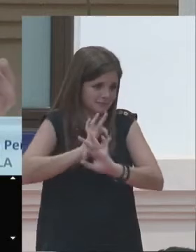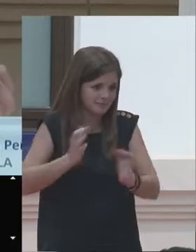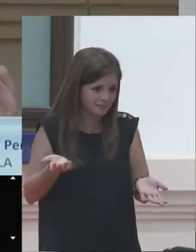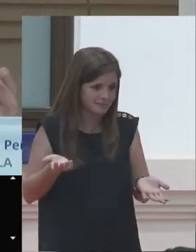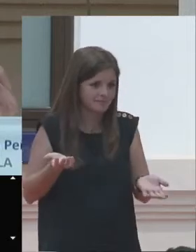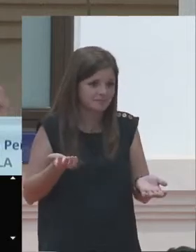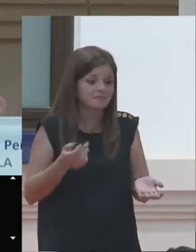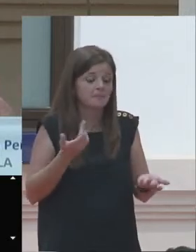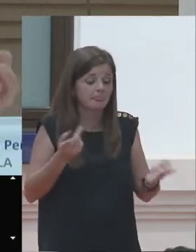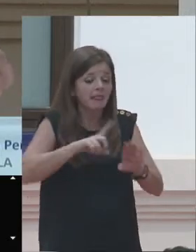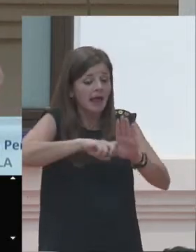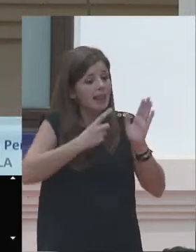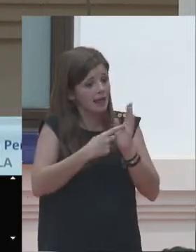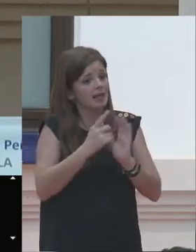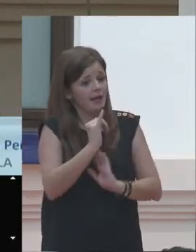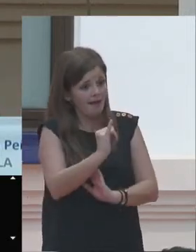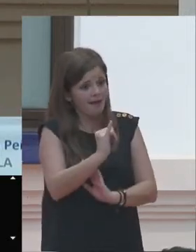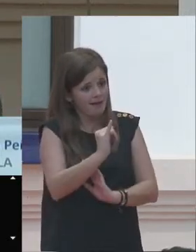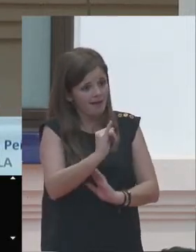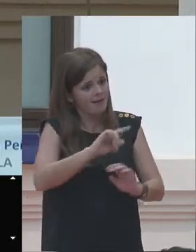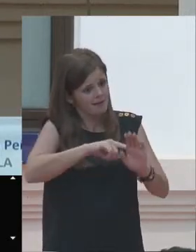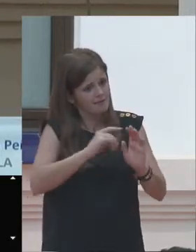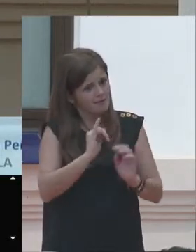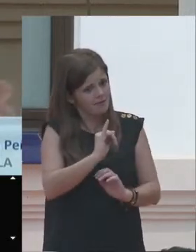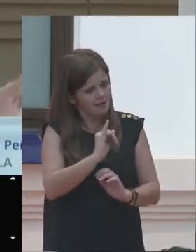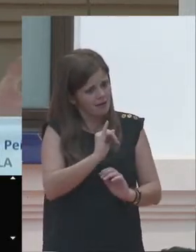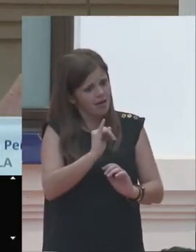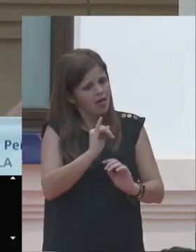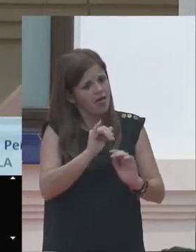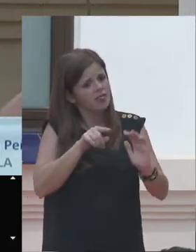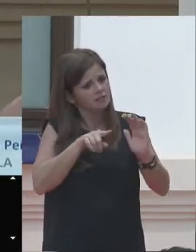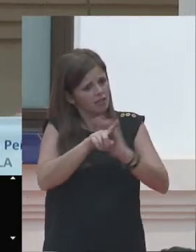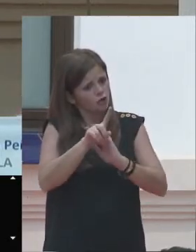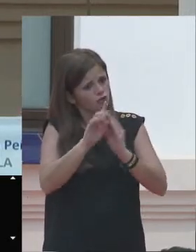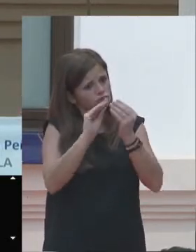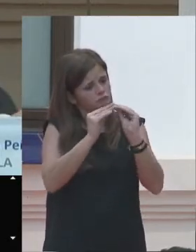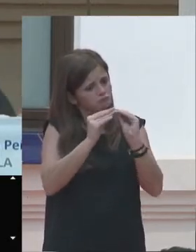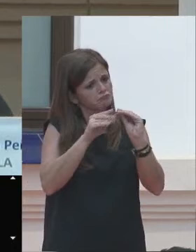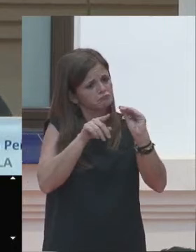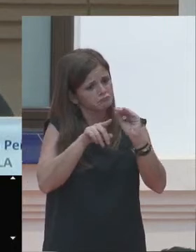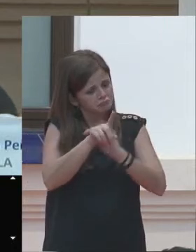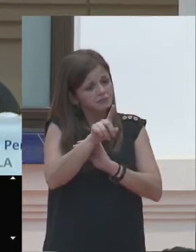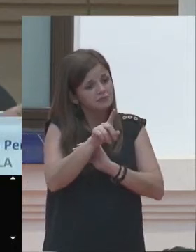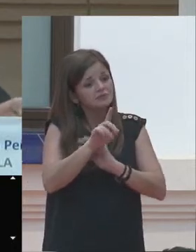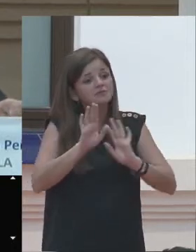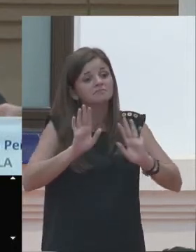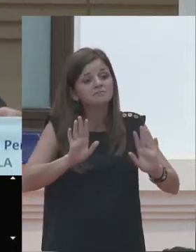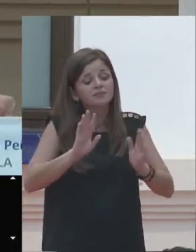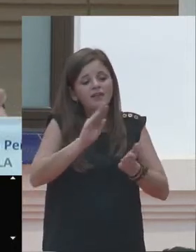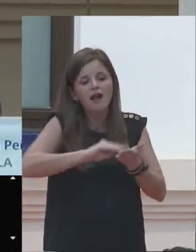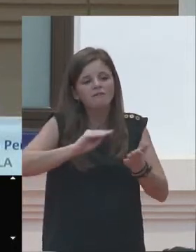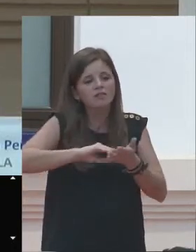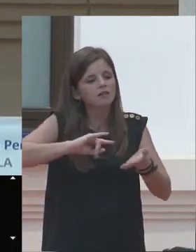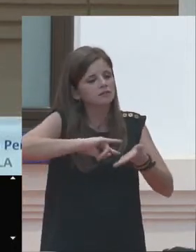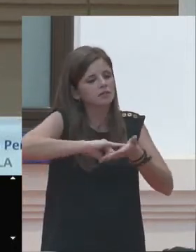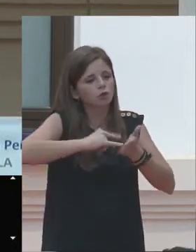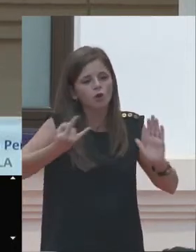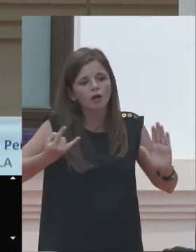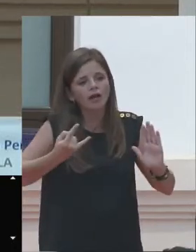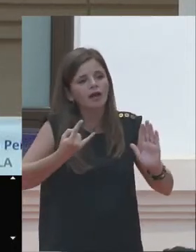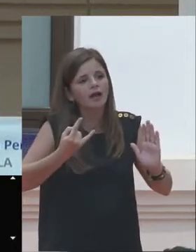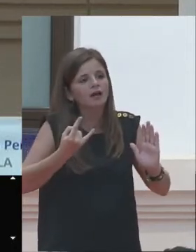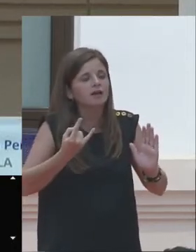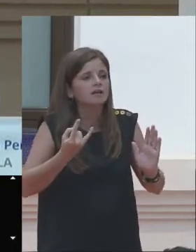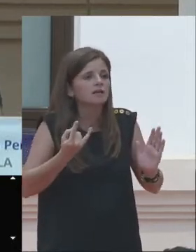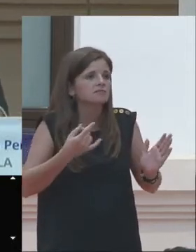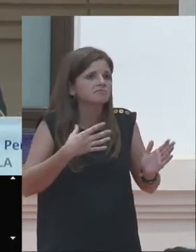la legislación existe, la tenemos, se ha ido desarrollando. El problema que tenemos en muchos casos es que la tecnología permite llevar